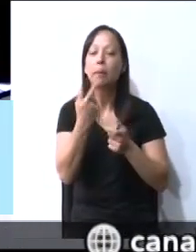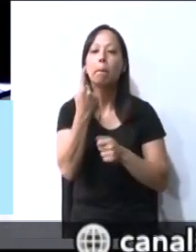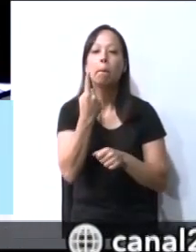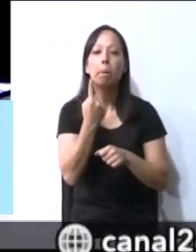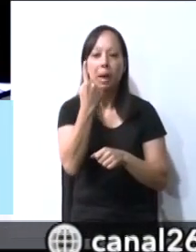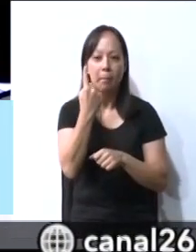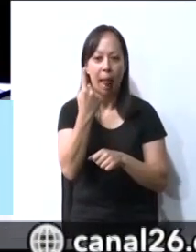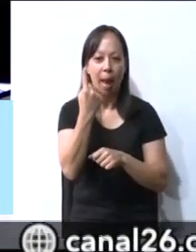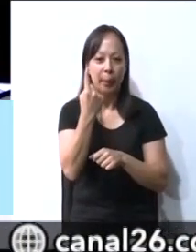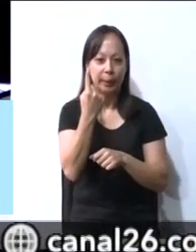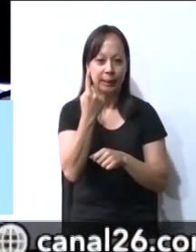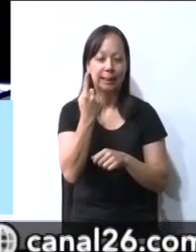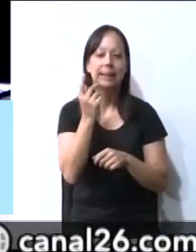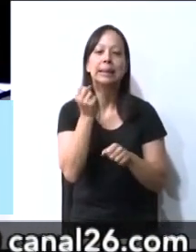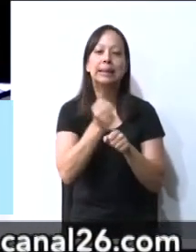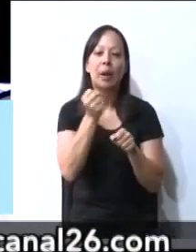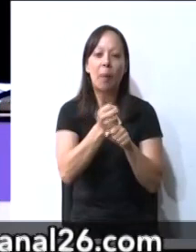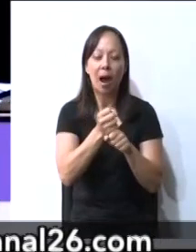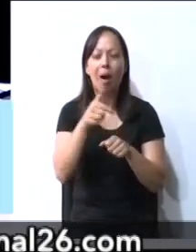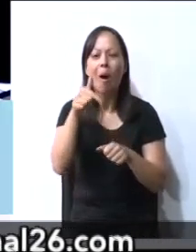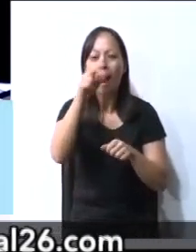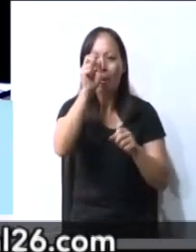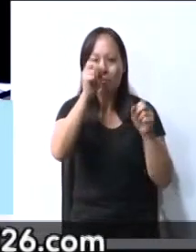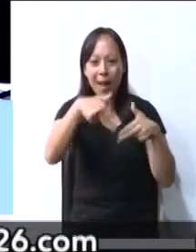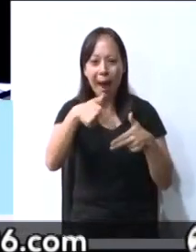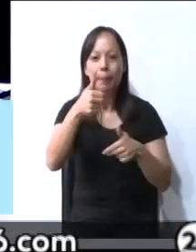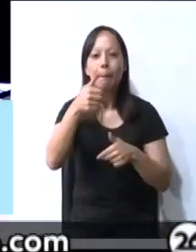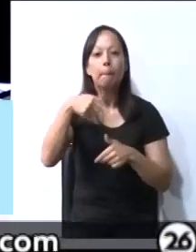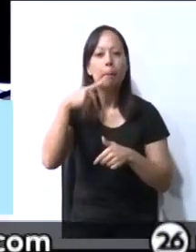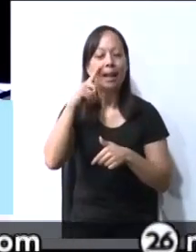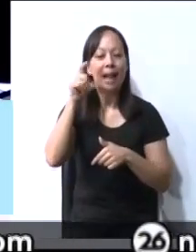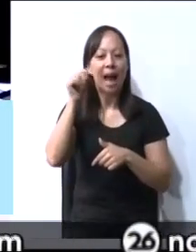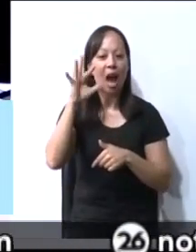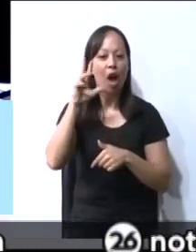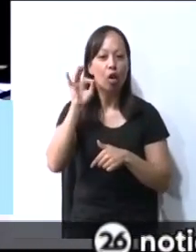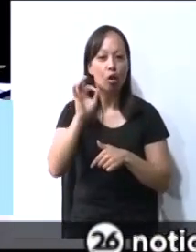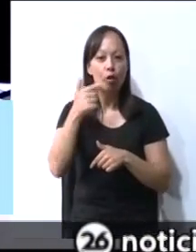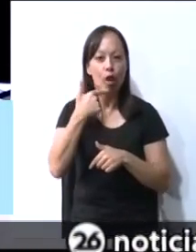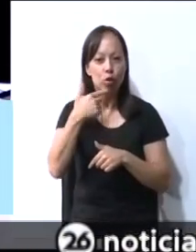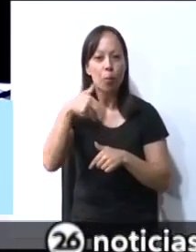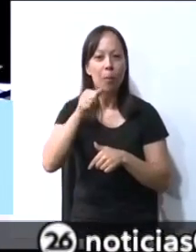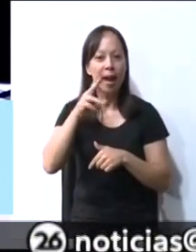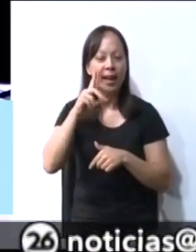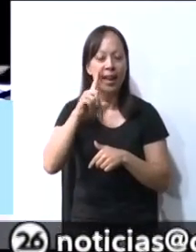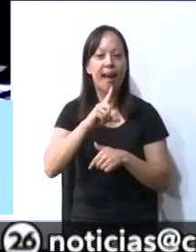Gracias a este plan, Milagros Mariatti, que es un estudiante de medicina de 23 años, que hoy también nos acompaña,